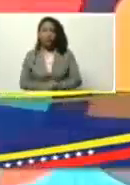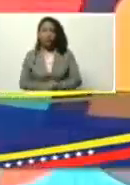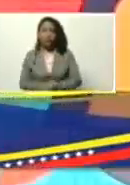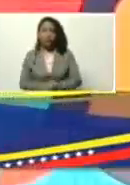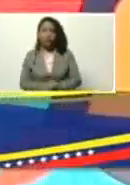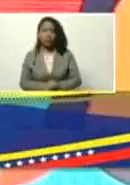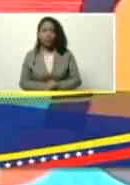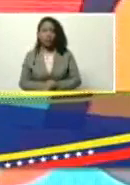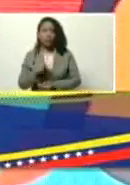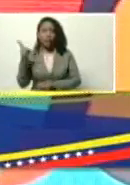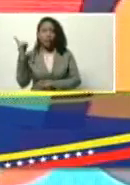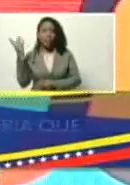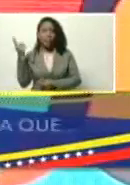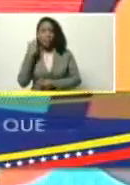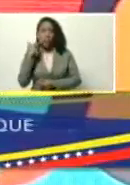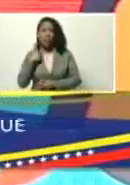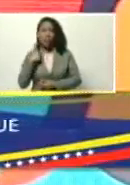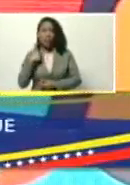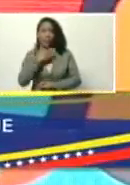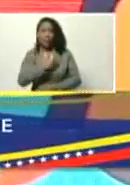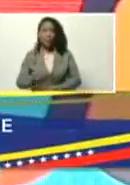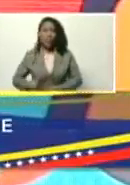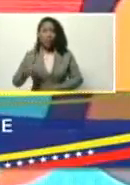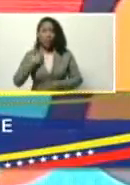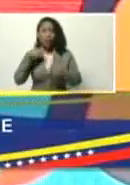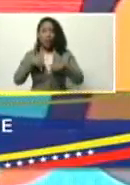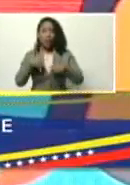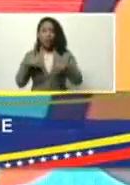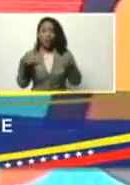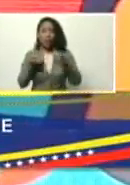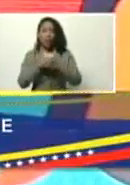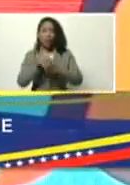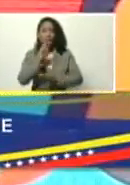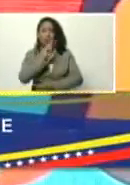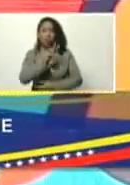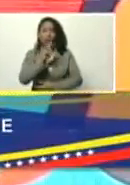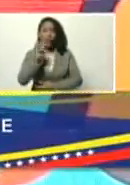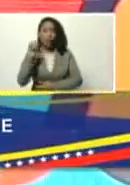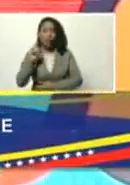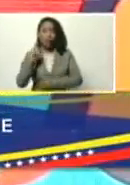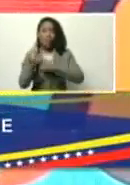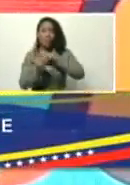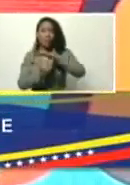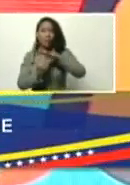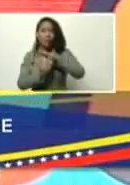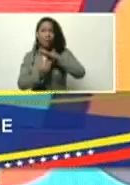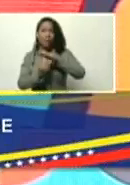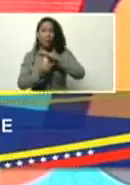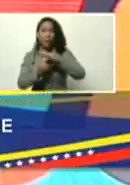Y él me decía, presidente, estoy aquí en una reunión con los 200 bachilleres